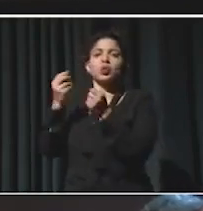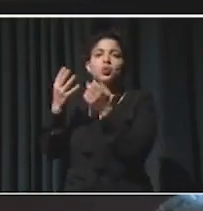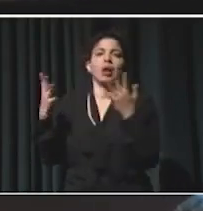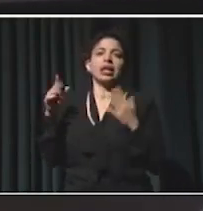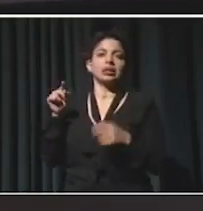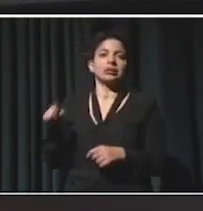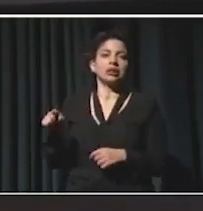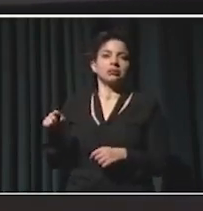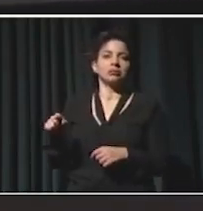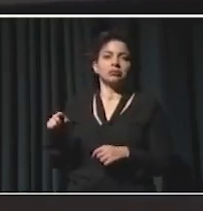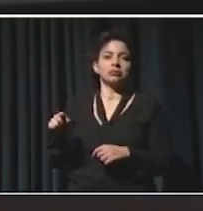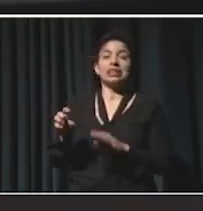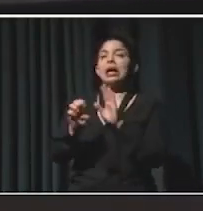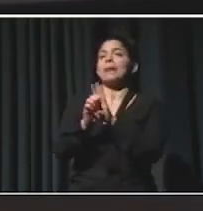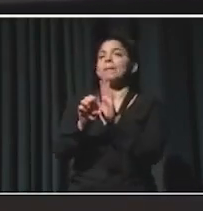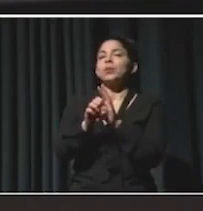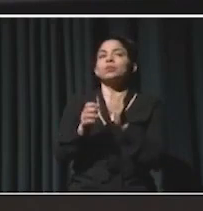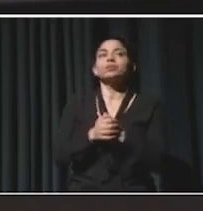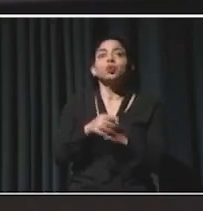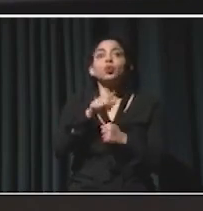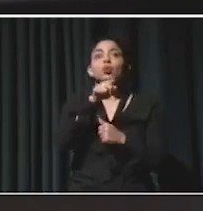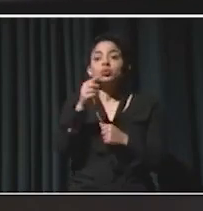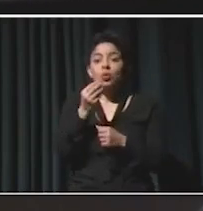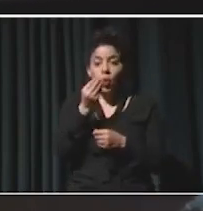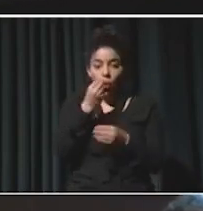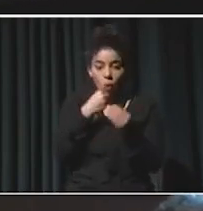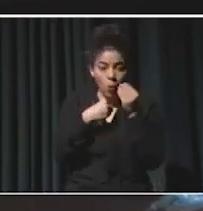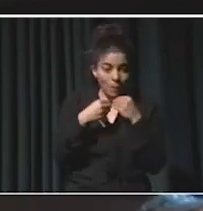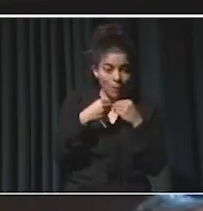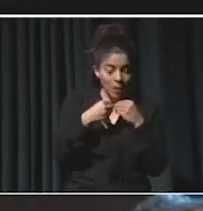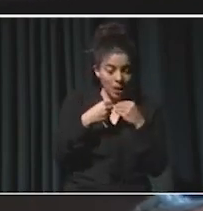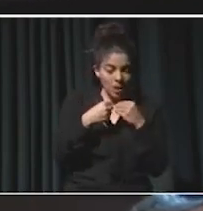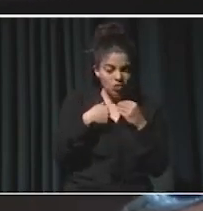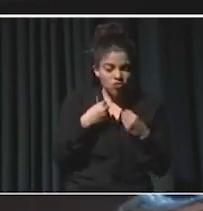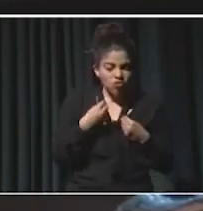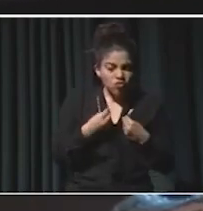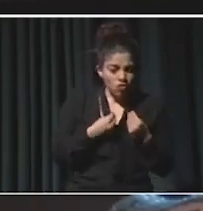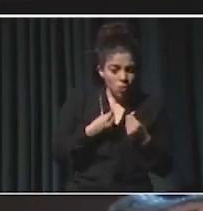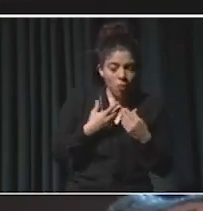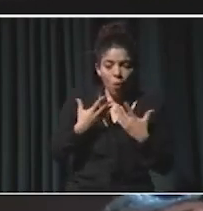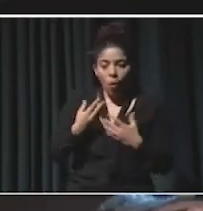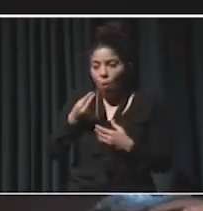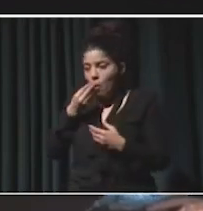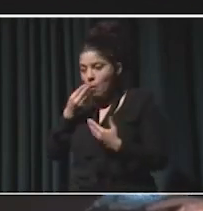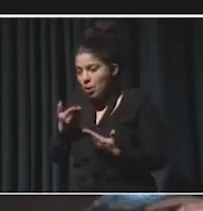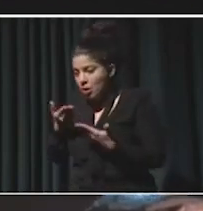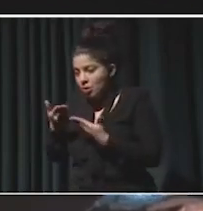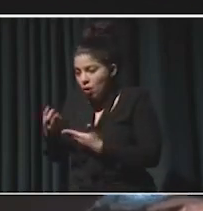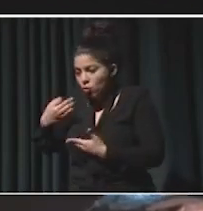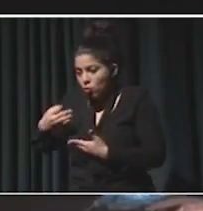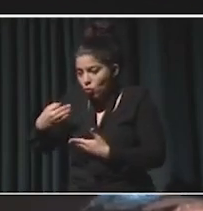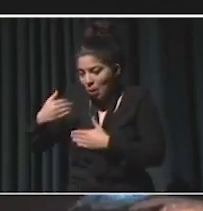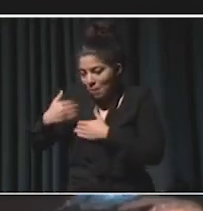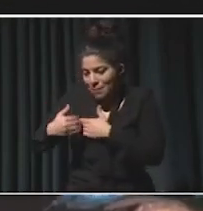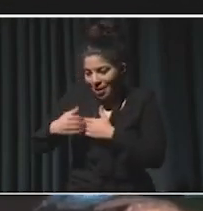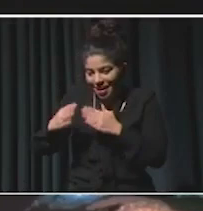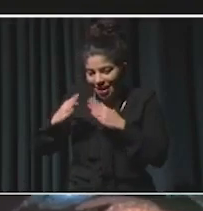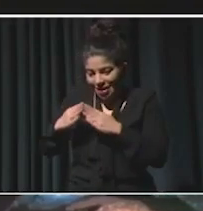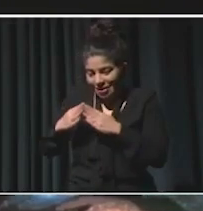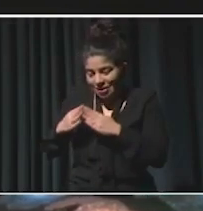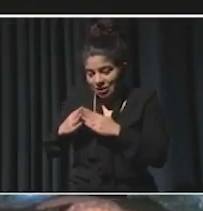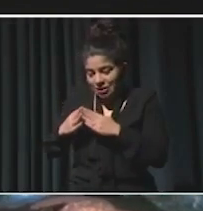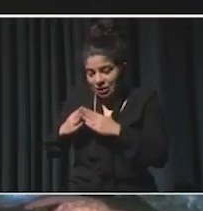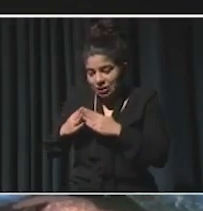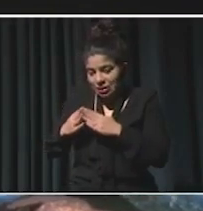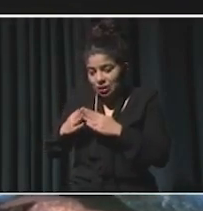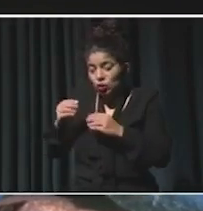Si para ustedes tener un sustento y para llevar el pan de cada día, tuviesen que pasar